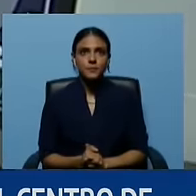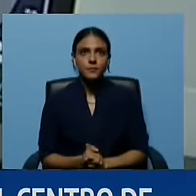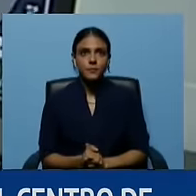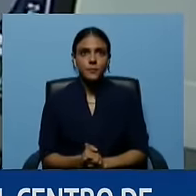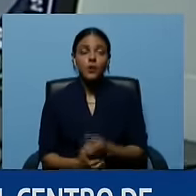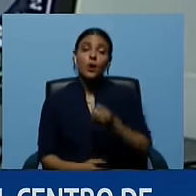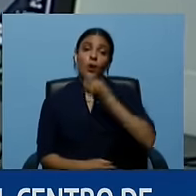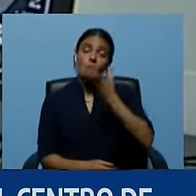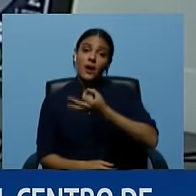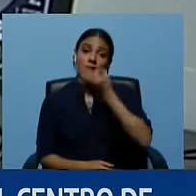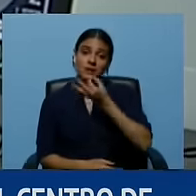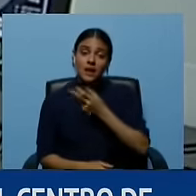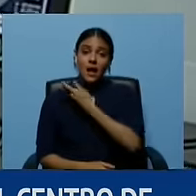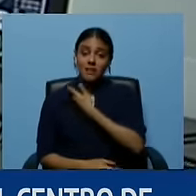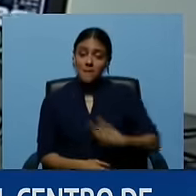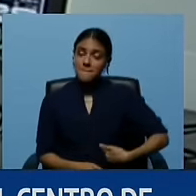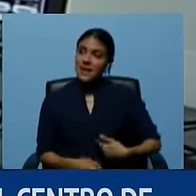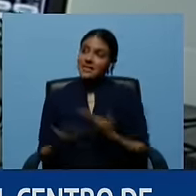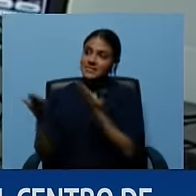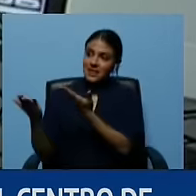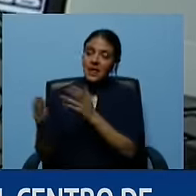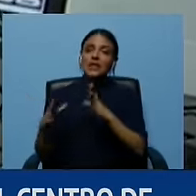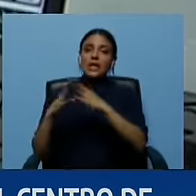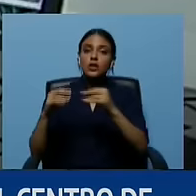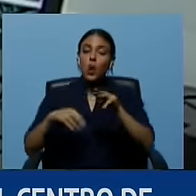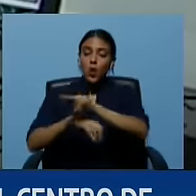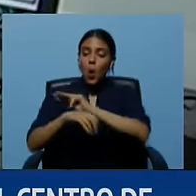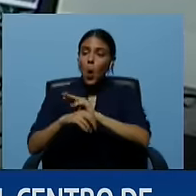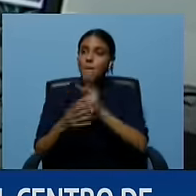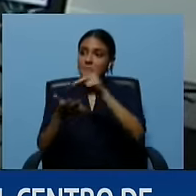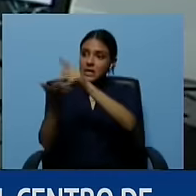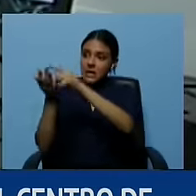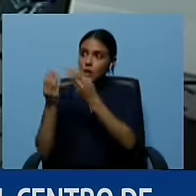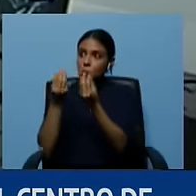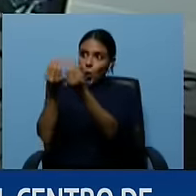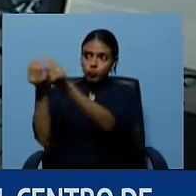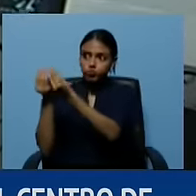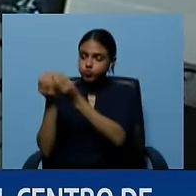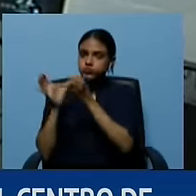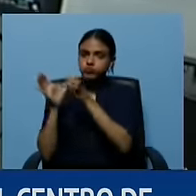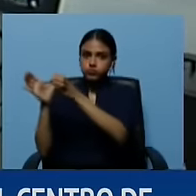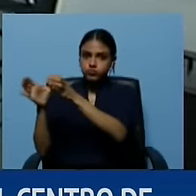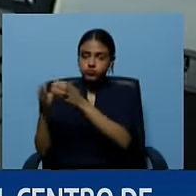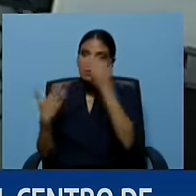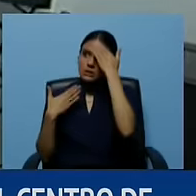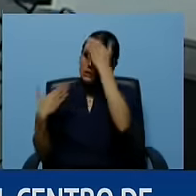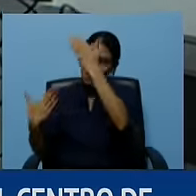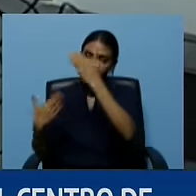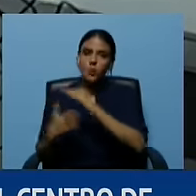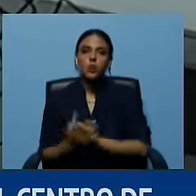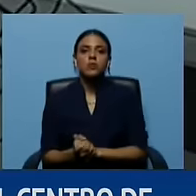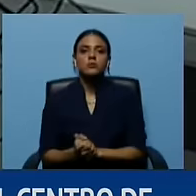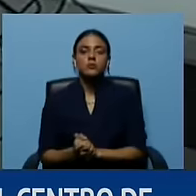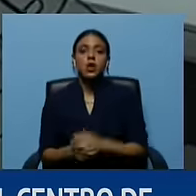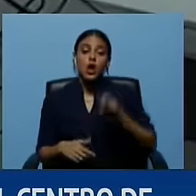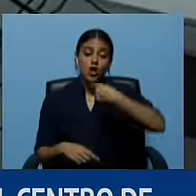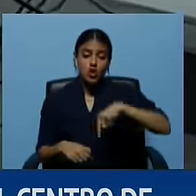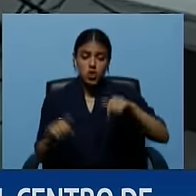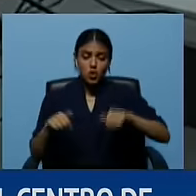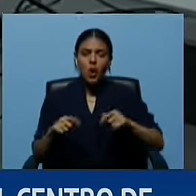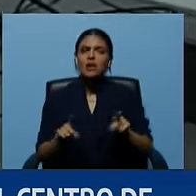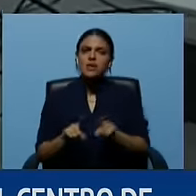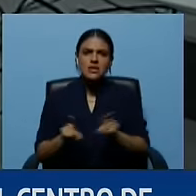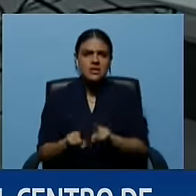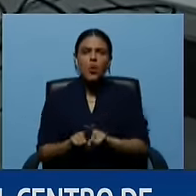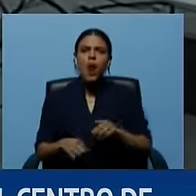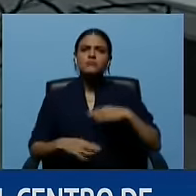Muy buenas tardes, presidente y ministros que lo acompañan. Estamos muy complacidos